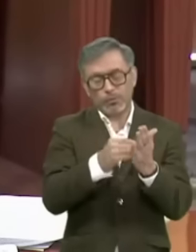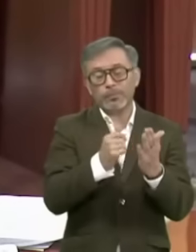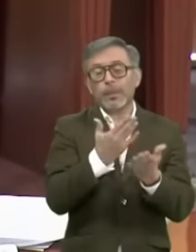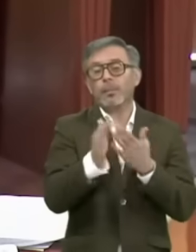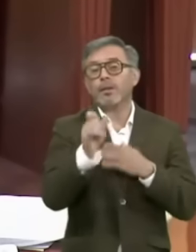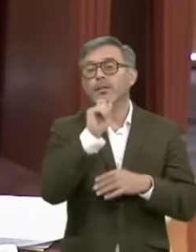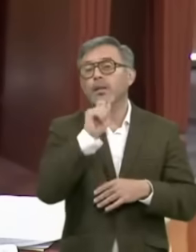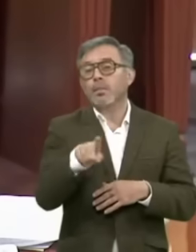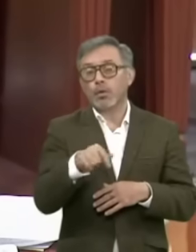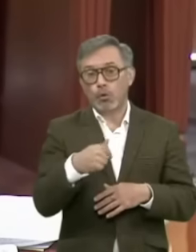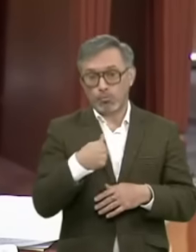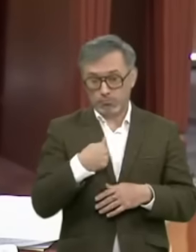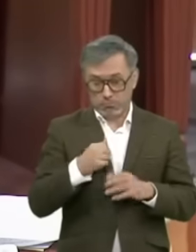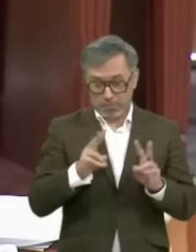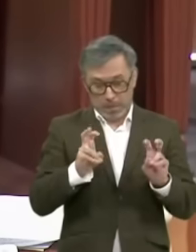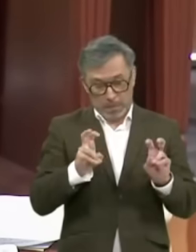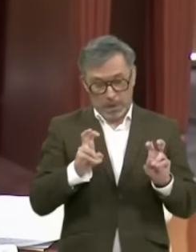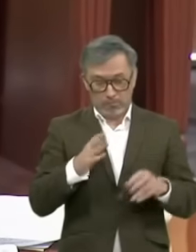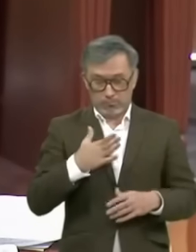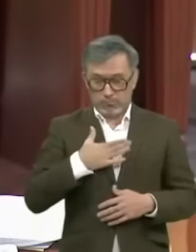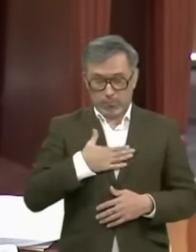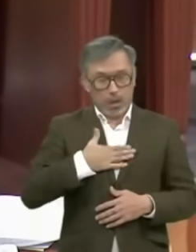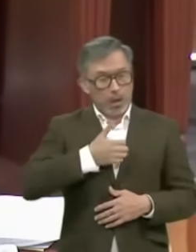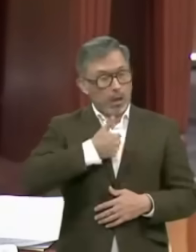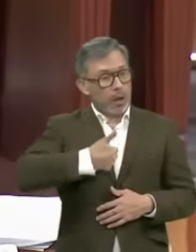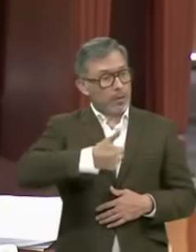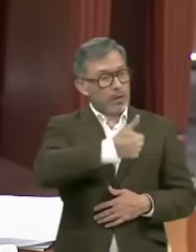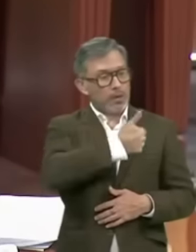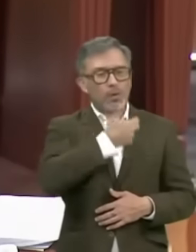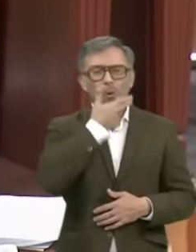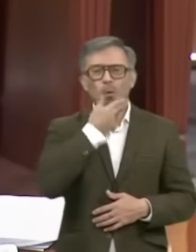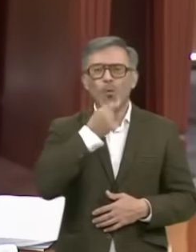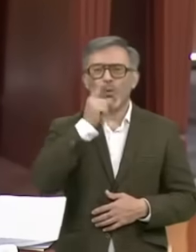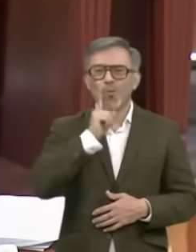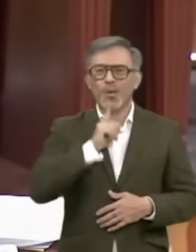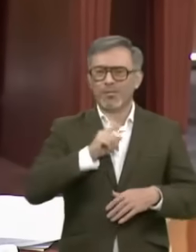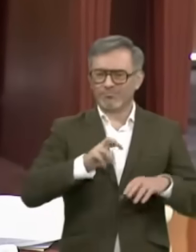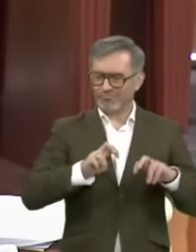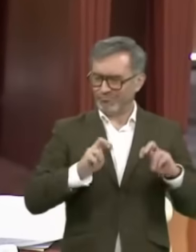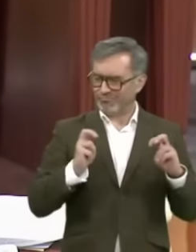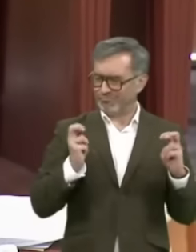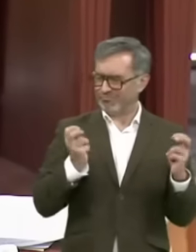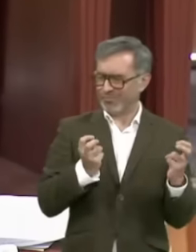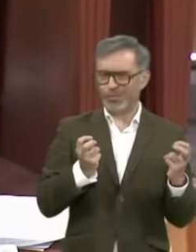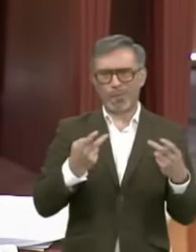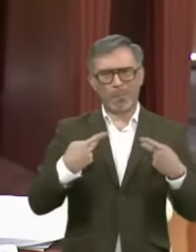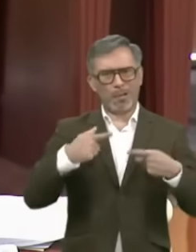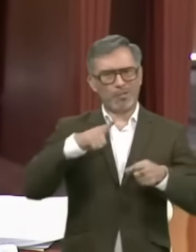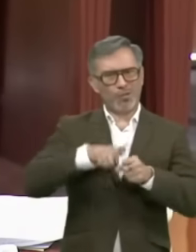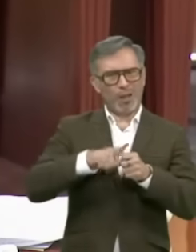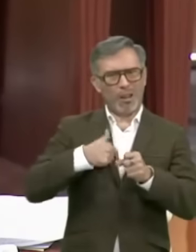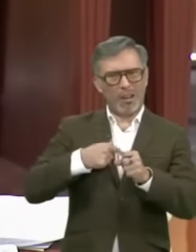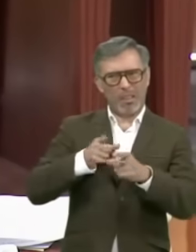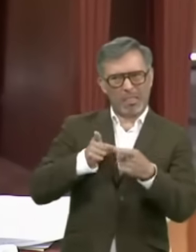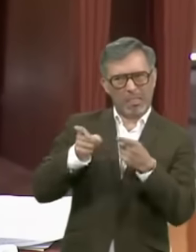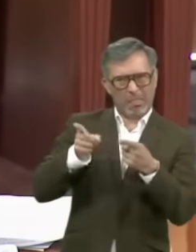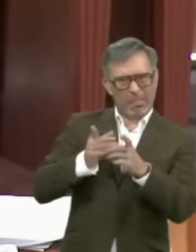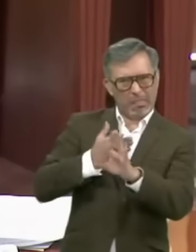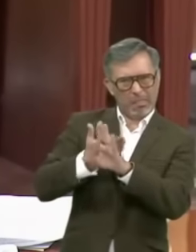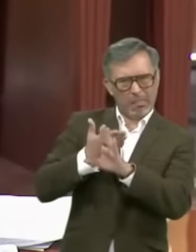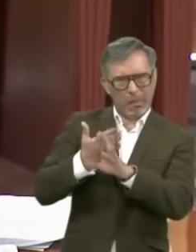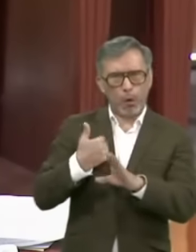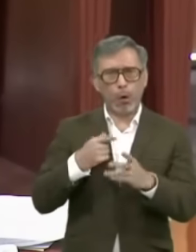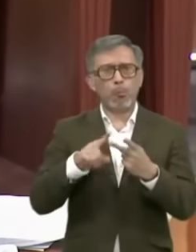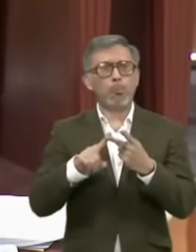asunto personal, no es un asunto de quienes estamos hoy sentadas y sentados en esta mesa, no es un asunto político, no es